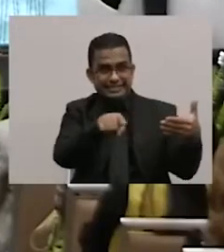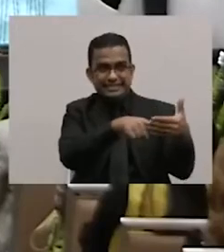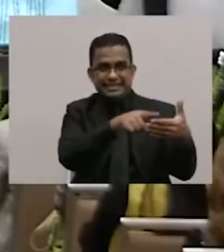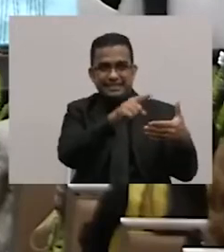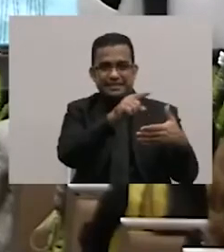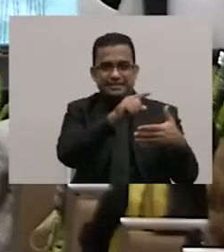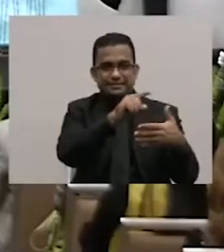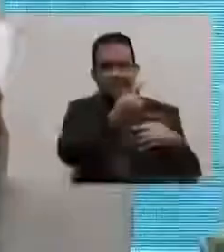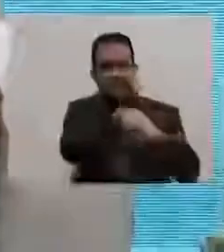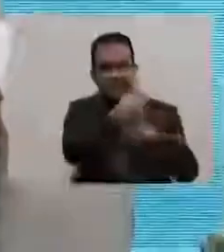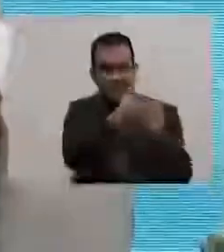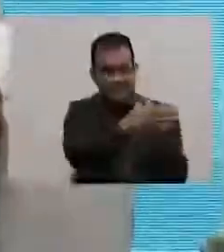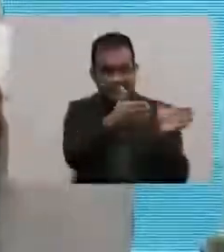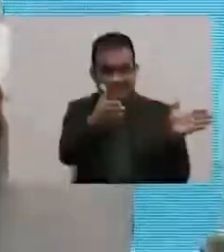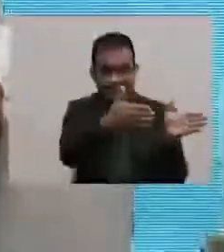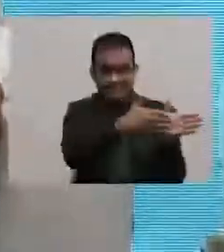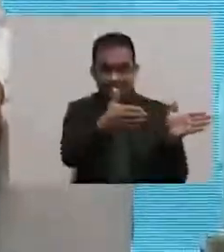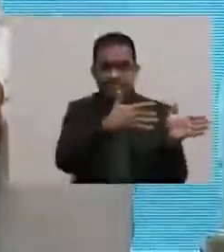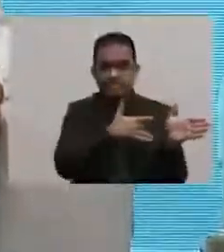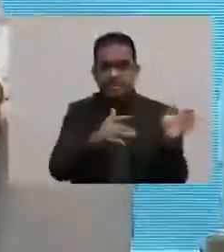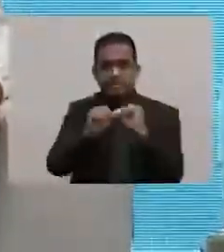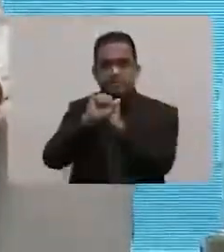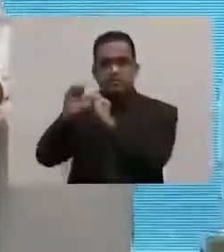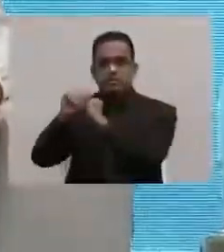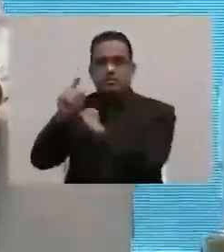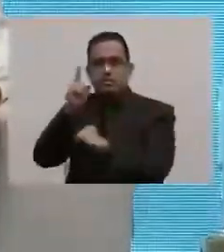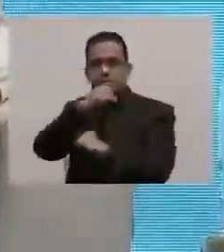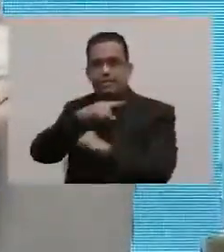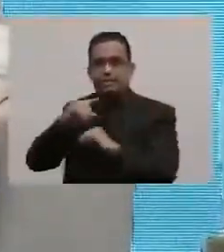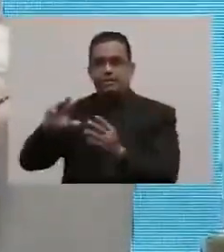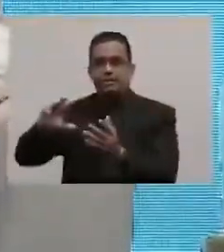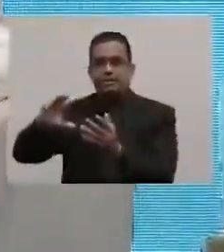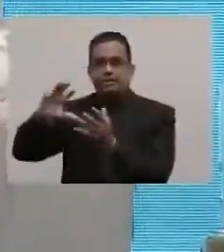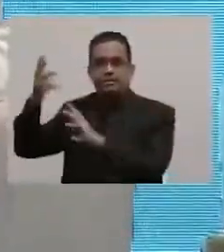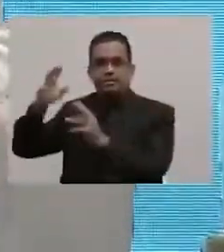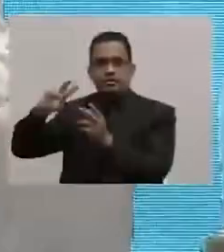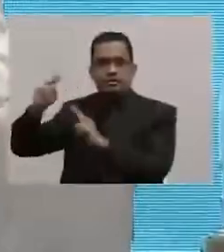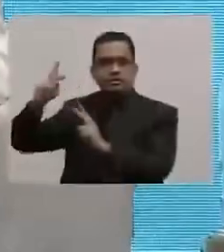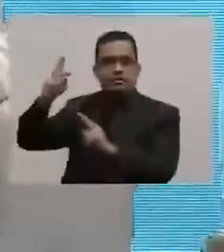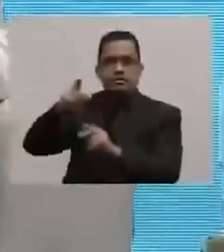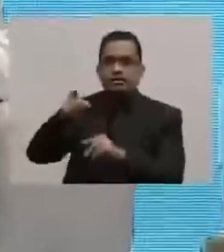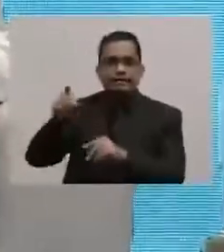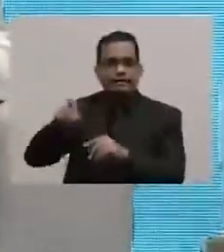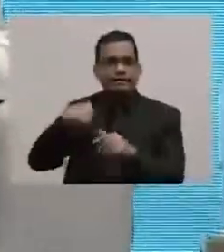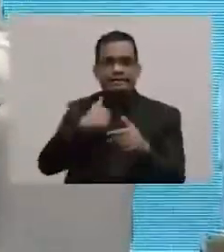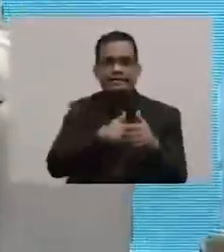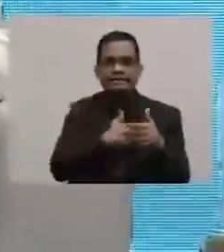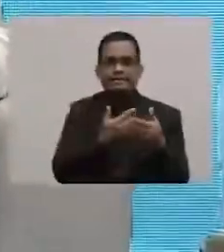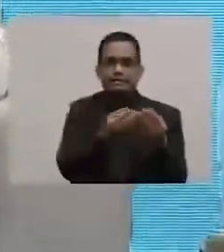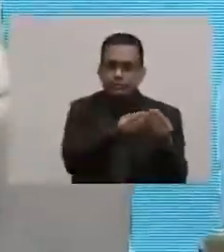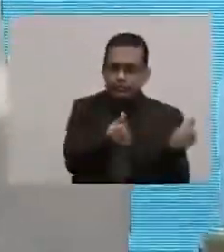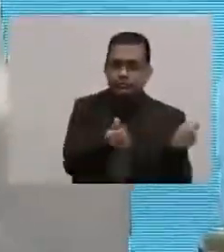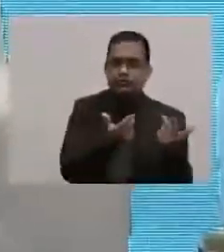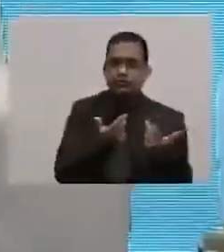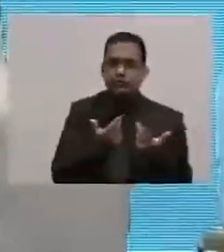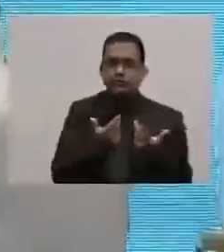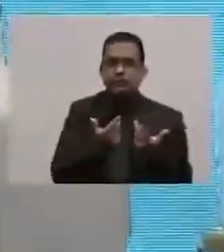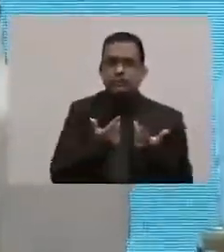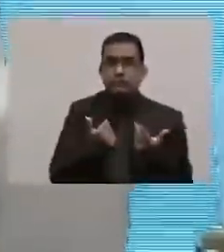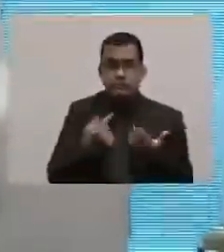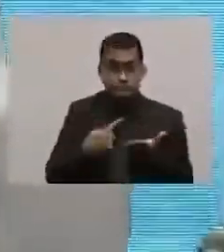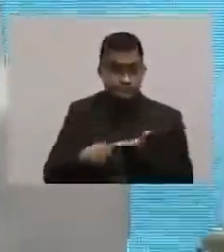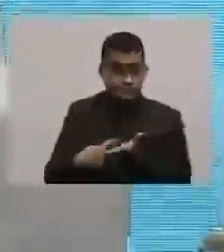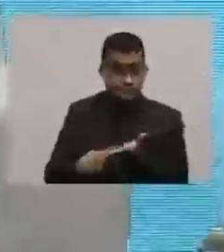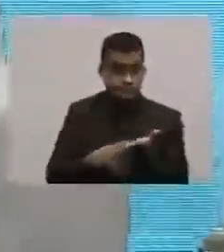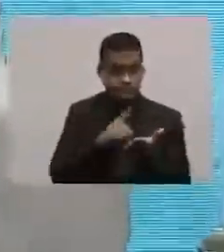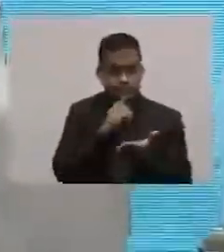el ejercicio y las consecuencias que puede tener en el futuro las mismas. Ha sido un panel de lujo,